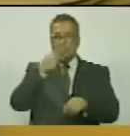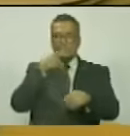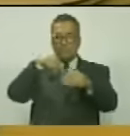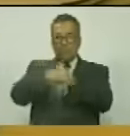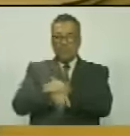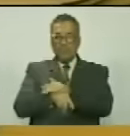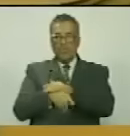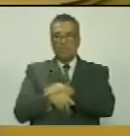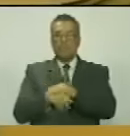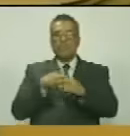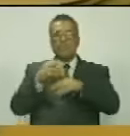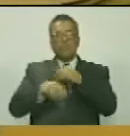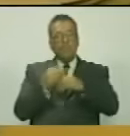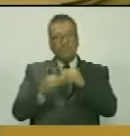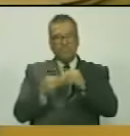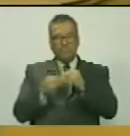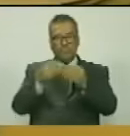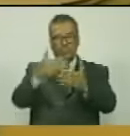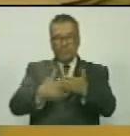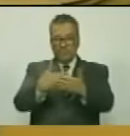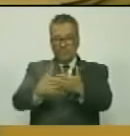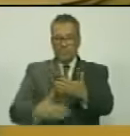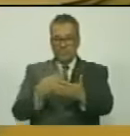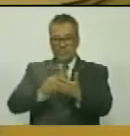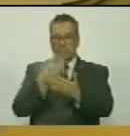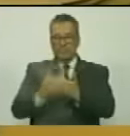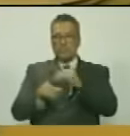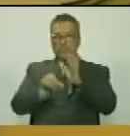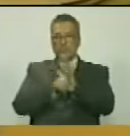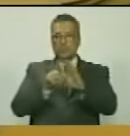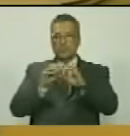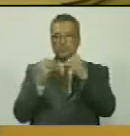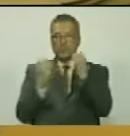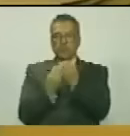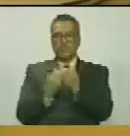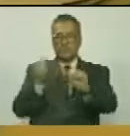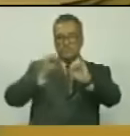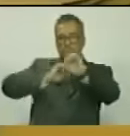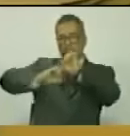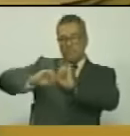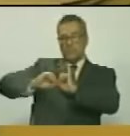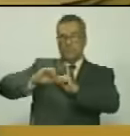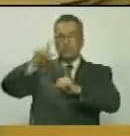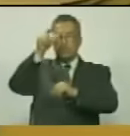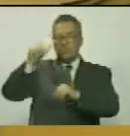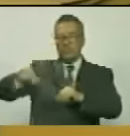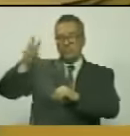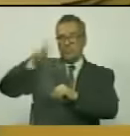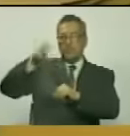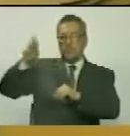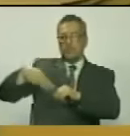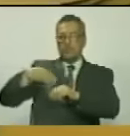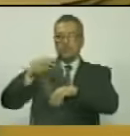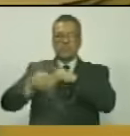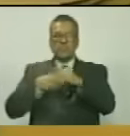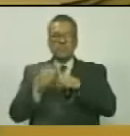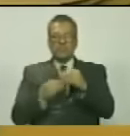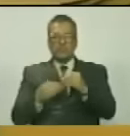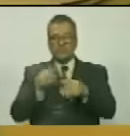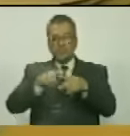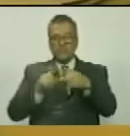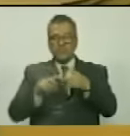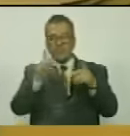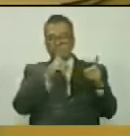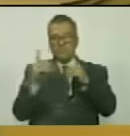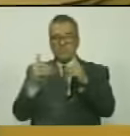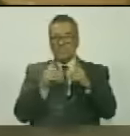Interior, mediante la cual remite el informe el proyecto de ley orgánica para la defensa de la Guayana Ezequiva a los efectos de su segunda